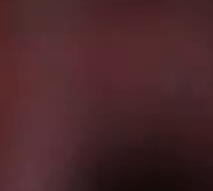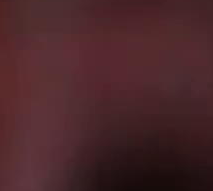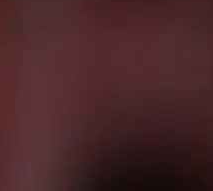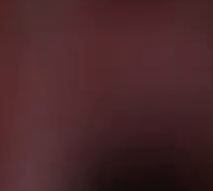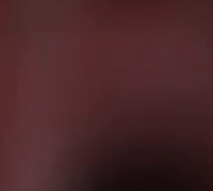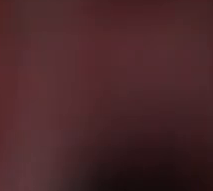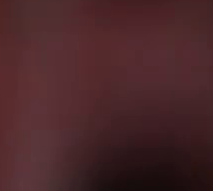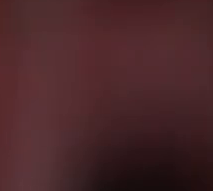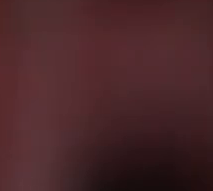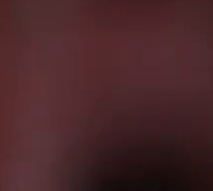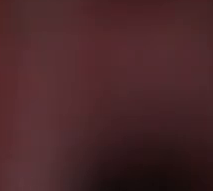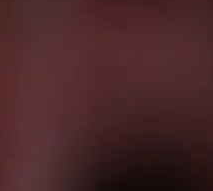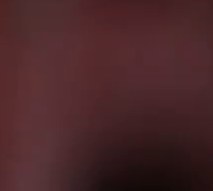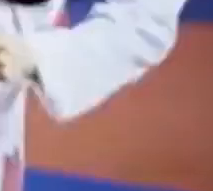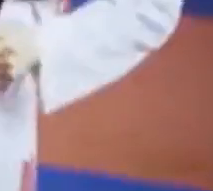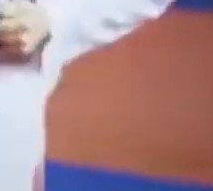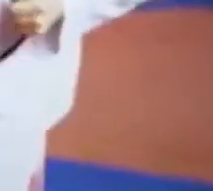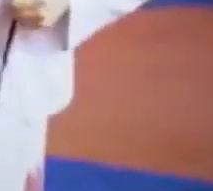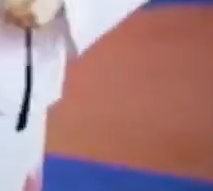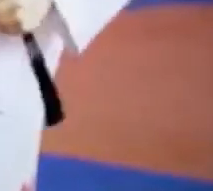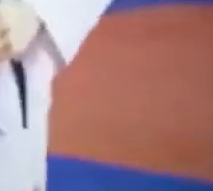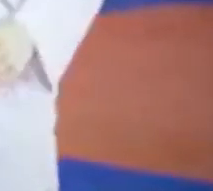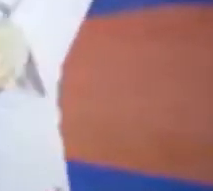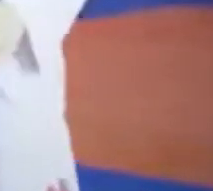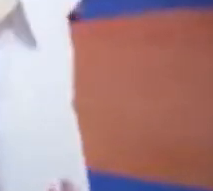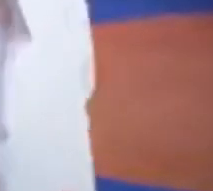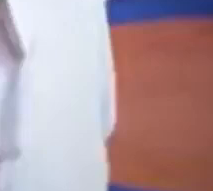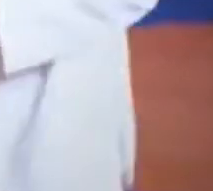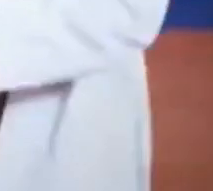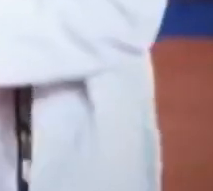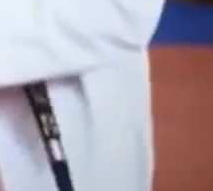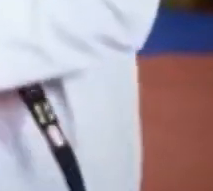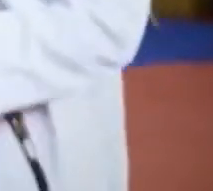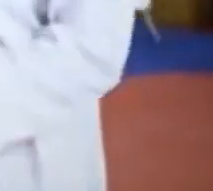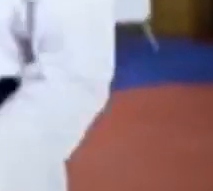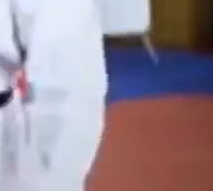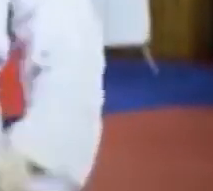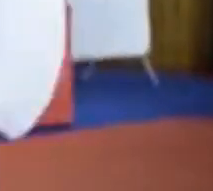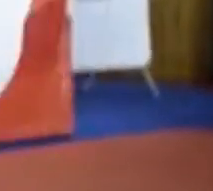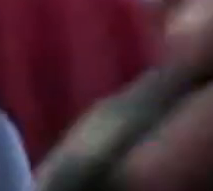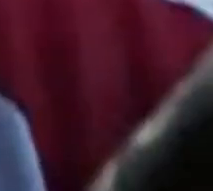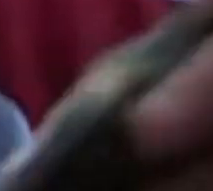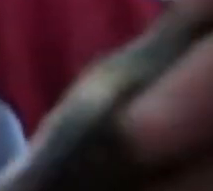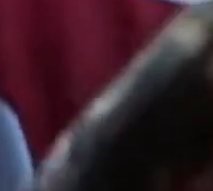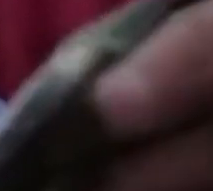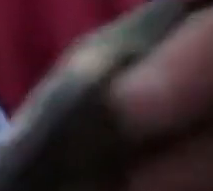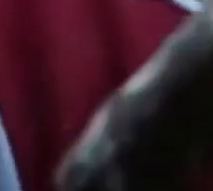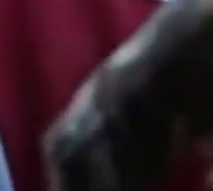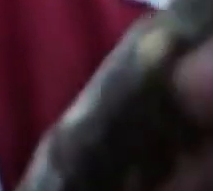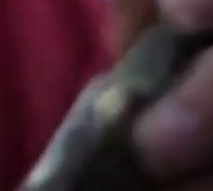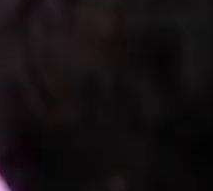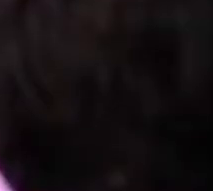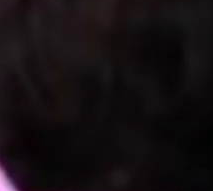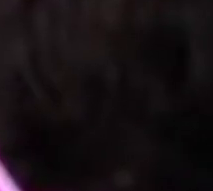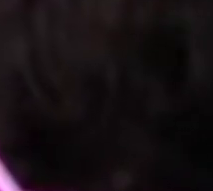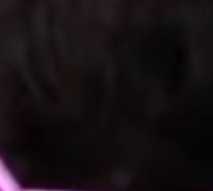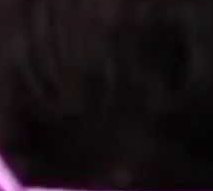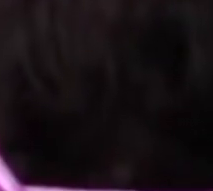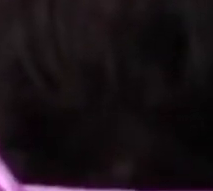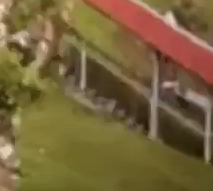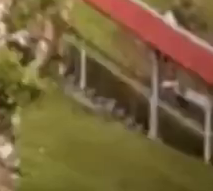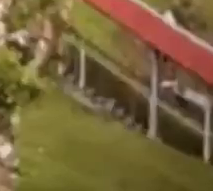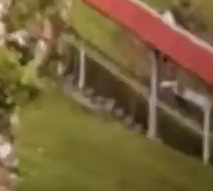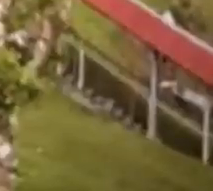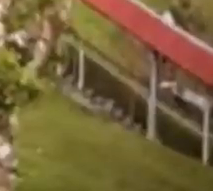persona con discapacidad. Leyes para ti, niños y adolescentes. Leyes para ti,